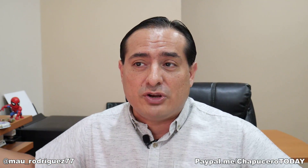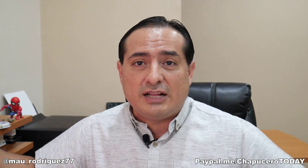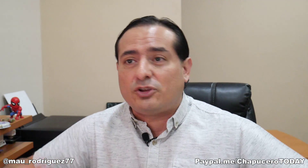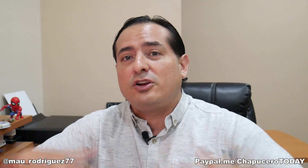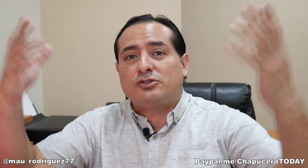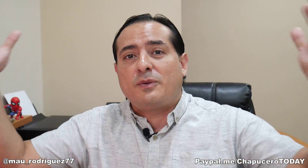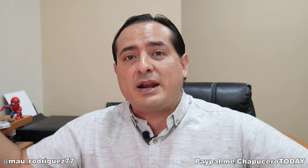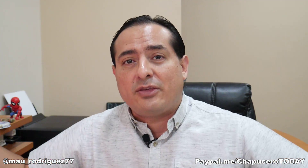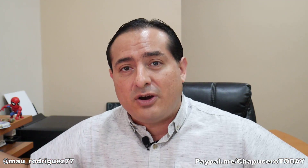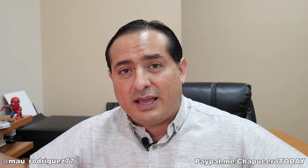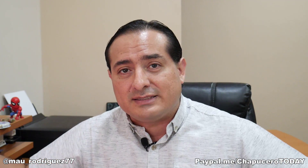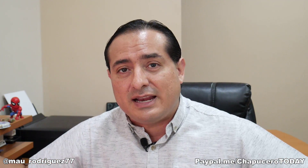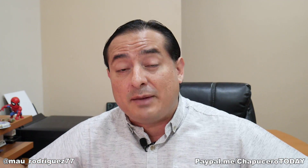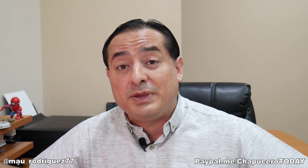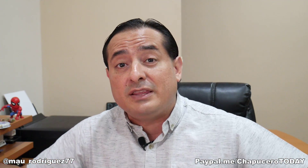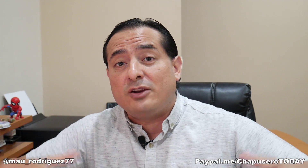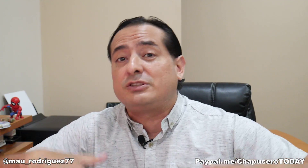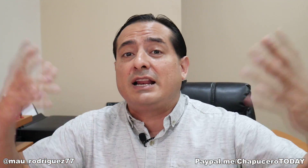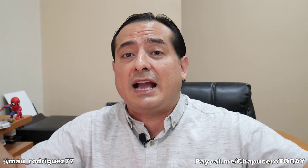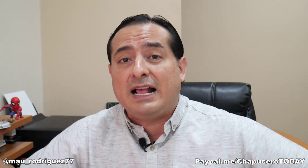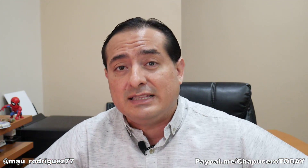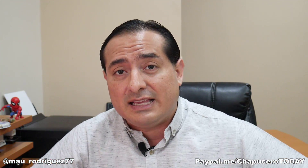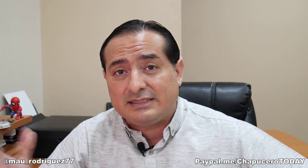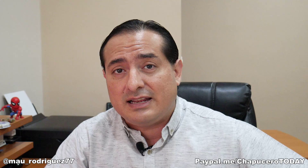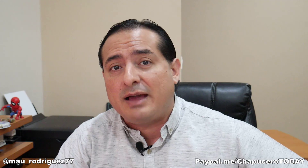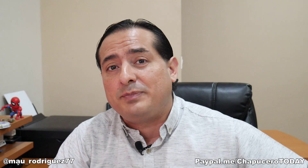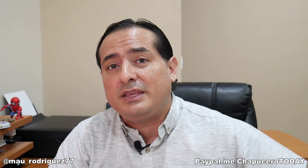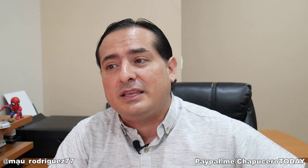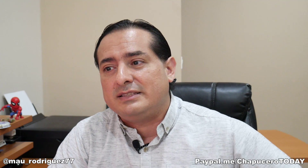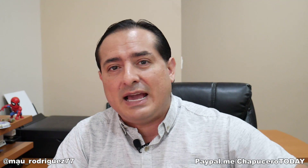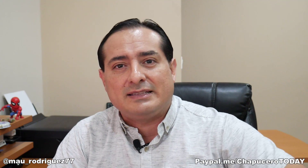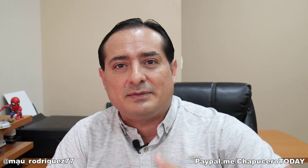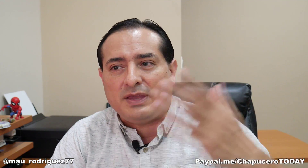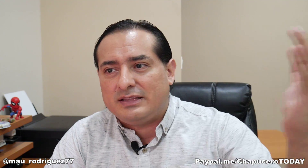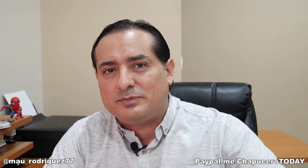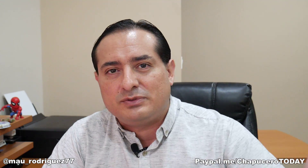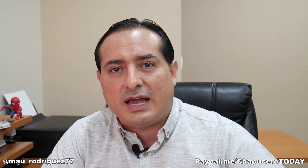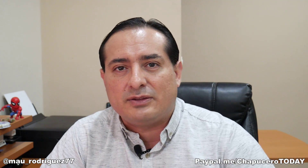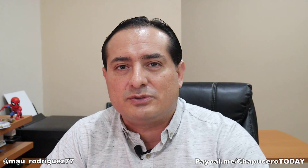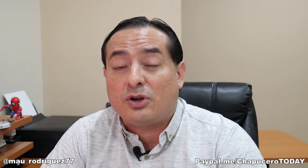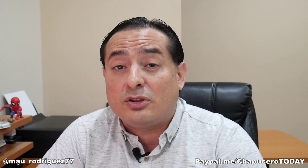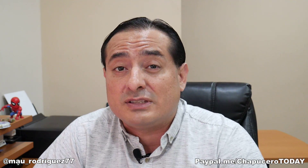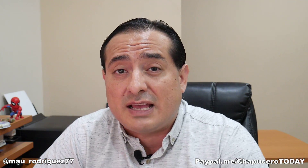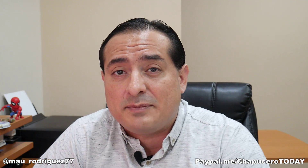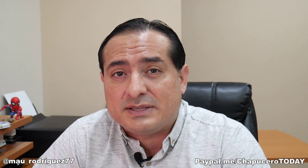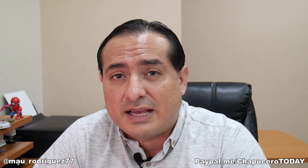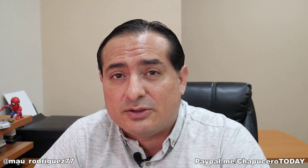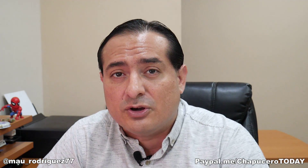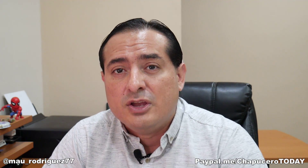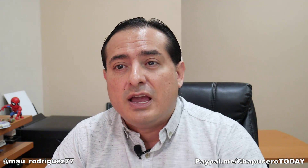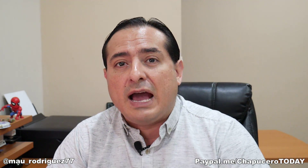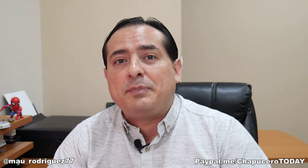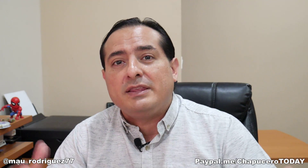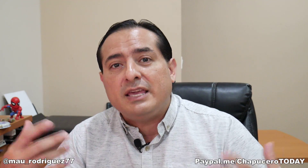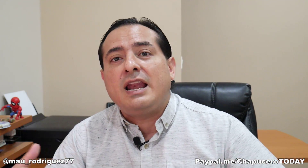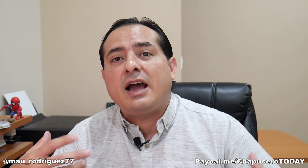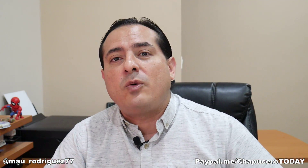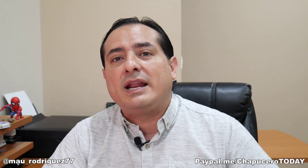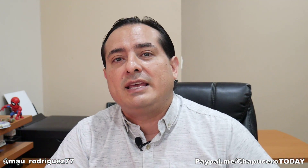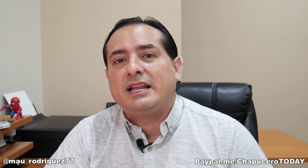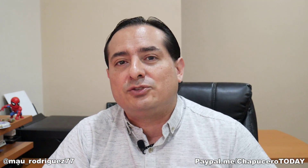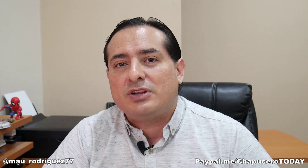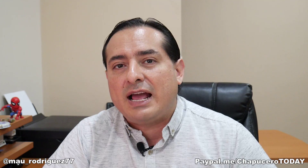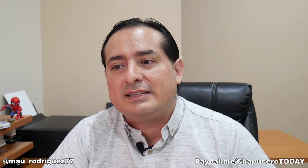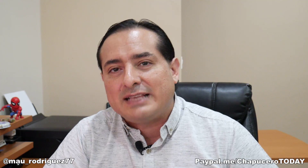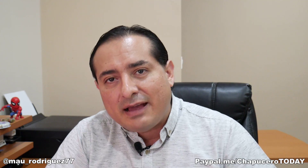Guardia Nacional, todos los gobernadores la piden, los alcaldes la piden, ya también diputados, todos están empezando a pedir la